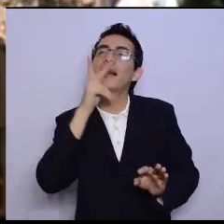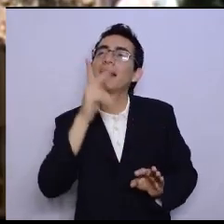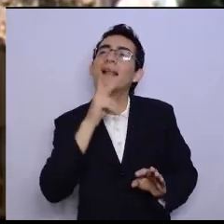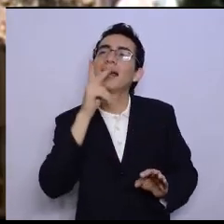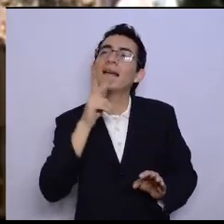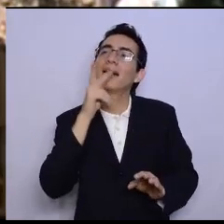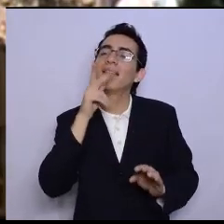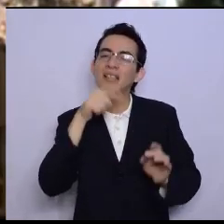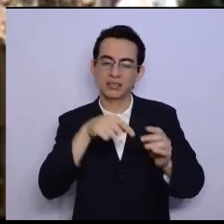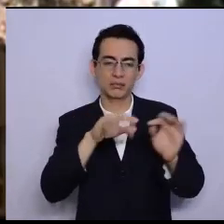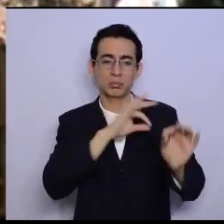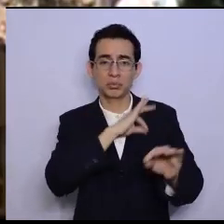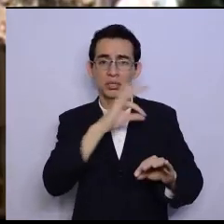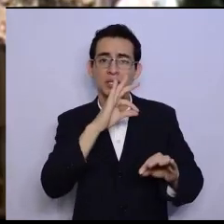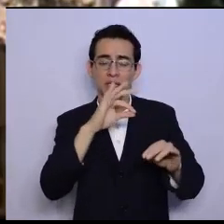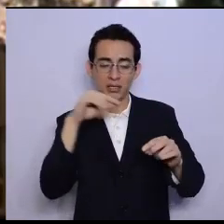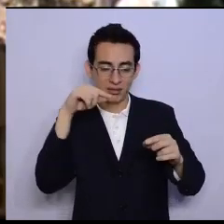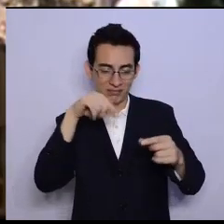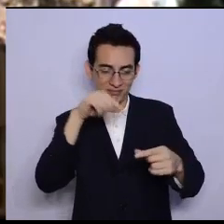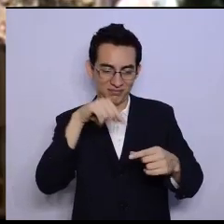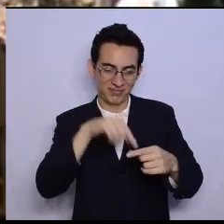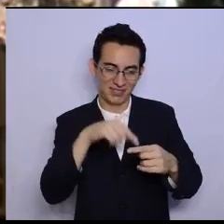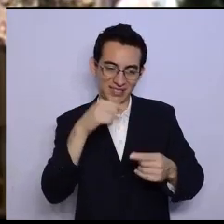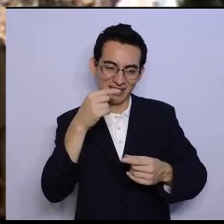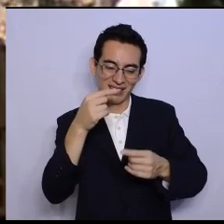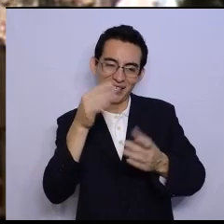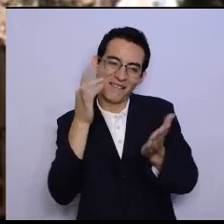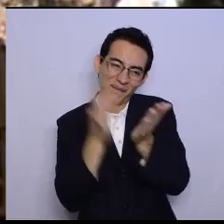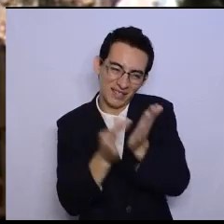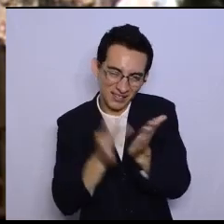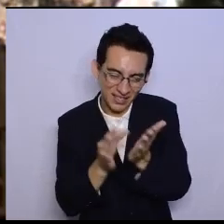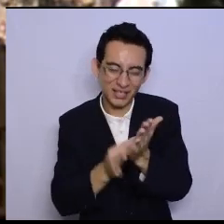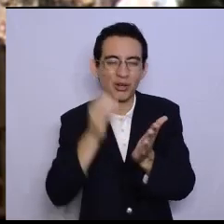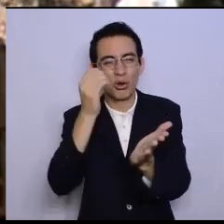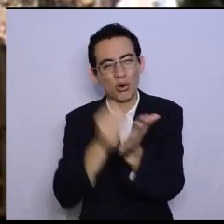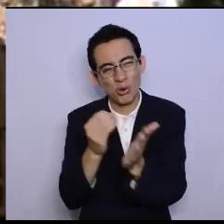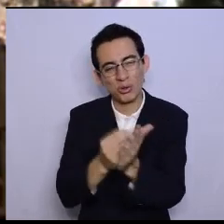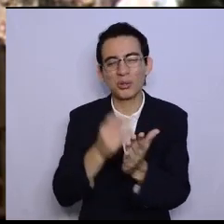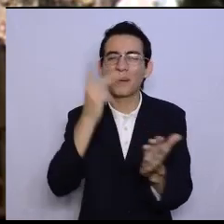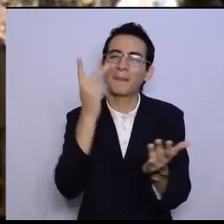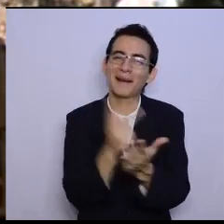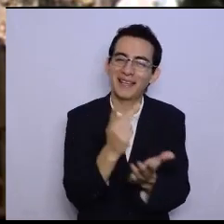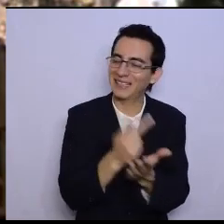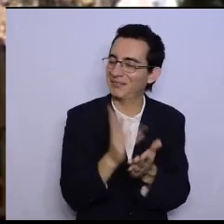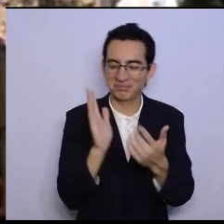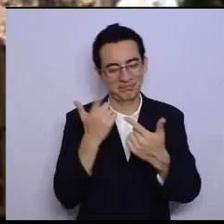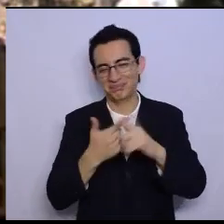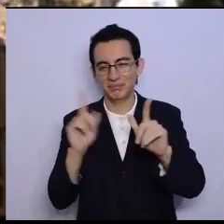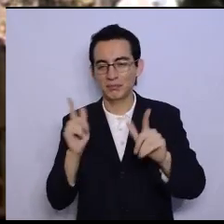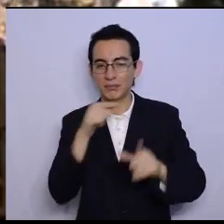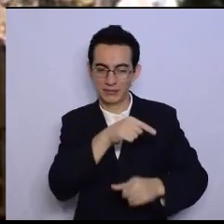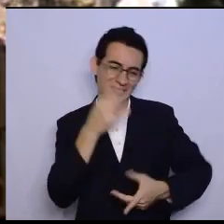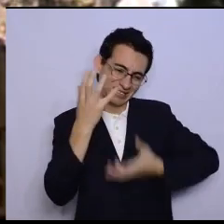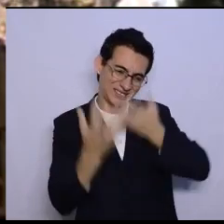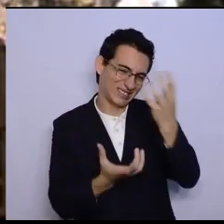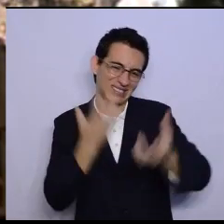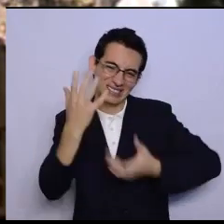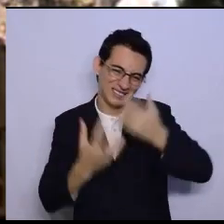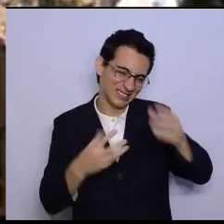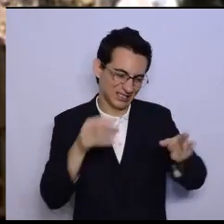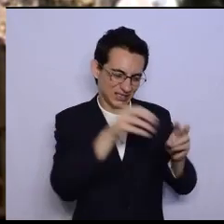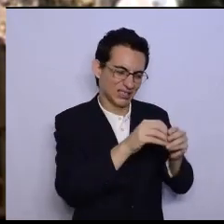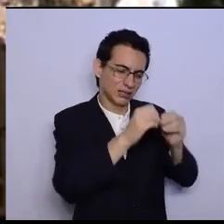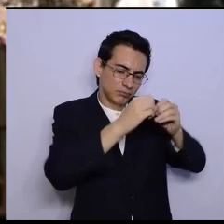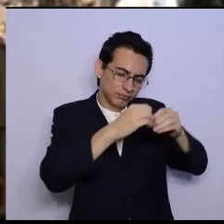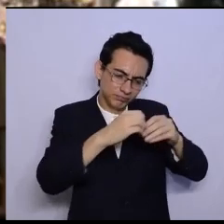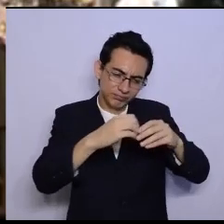sin romperse. Esto habla de docilidad, de la docilidad que posee el oro